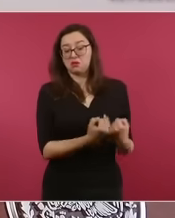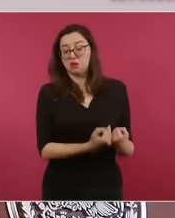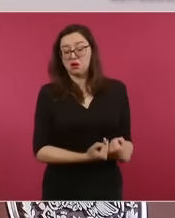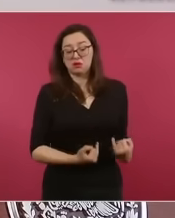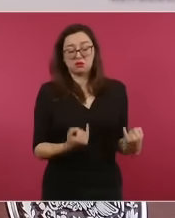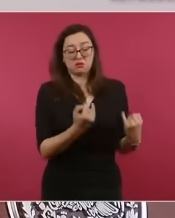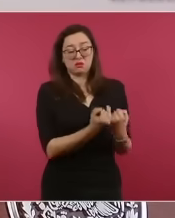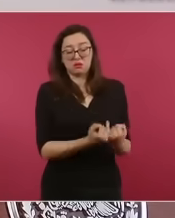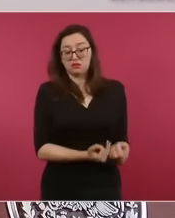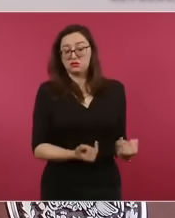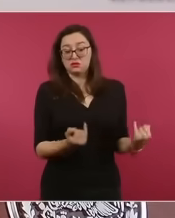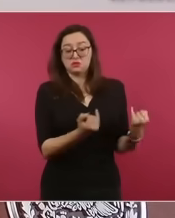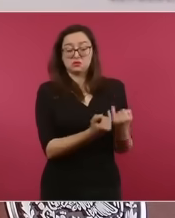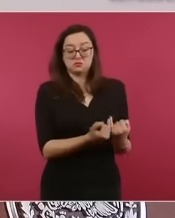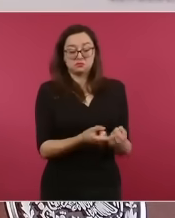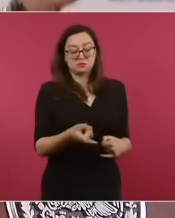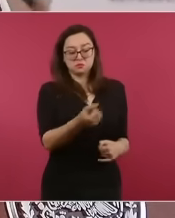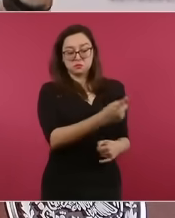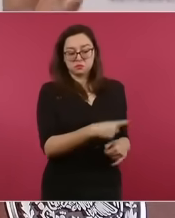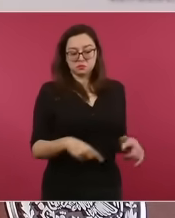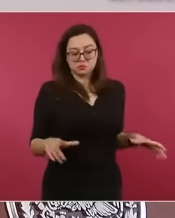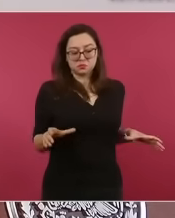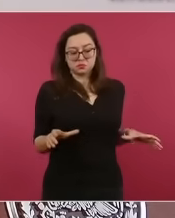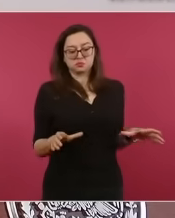conservador, son